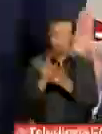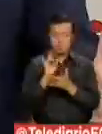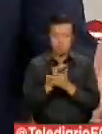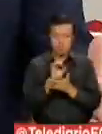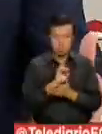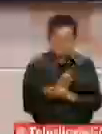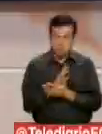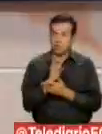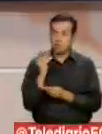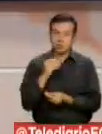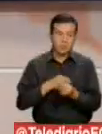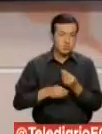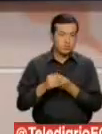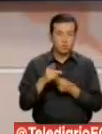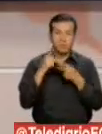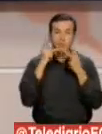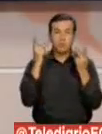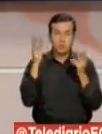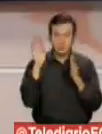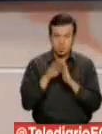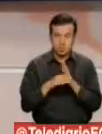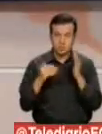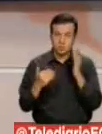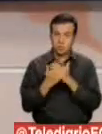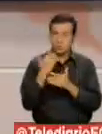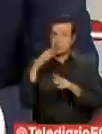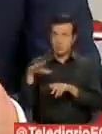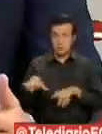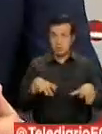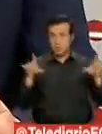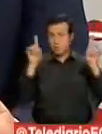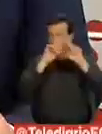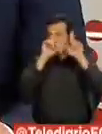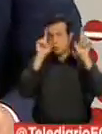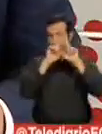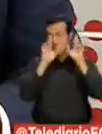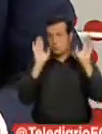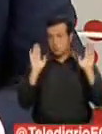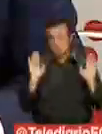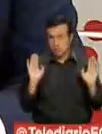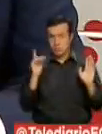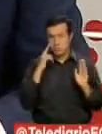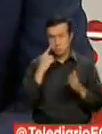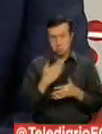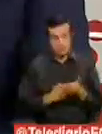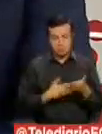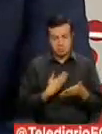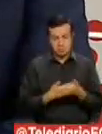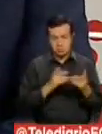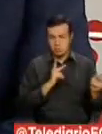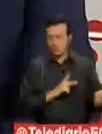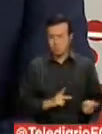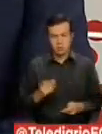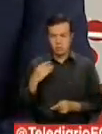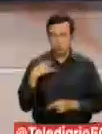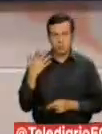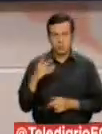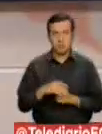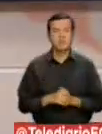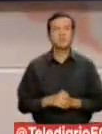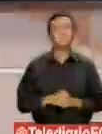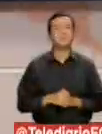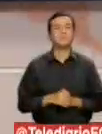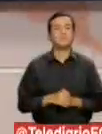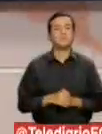la desinversión pública genere nuevas actividades privadas. Pero ese es un efecto indirecto. No lo tiene el plan del...